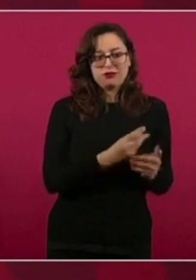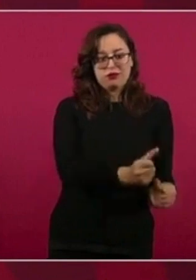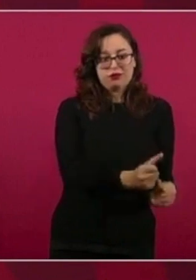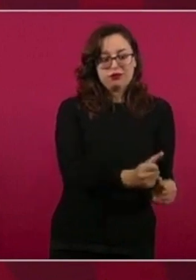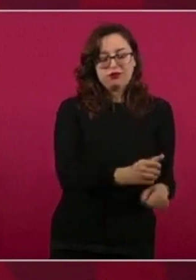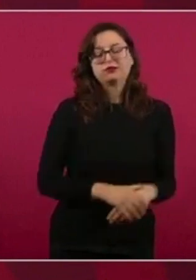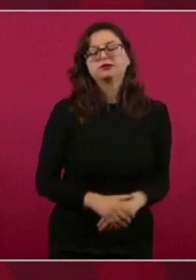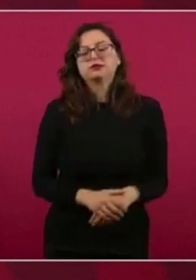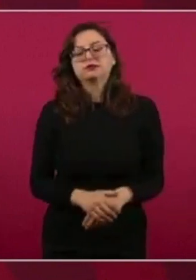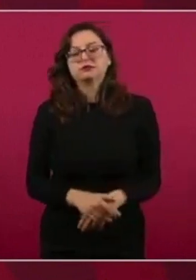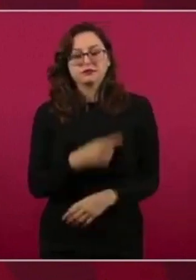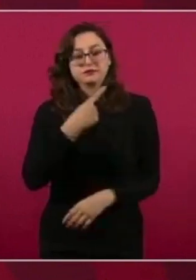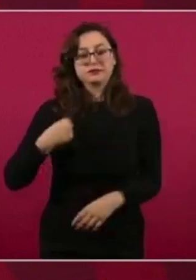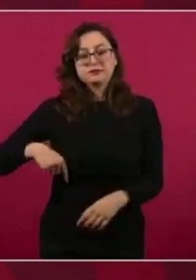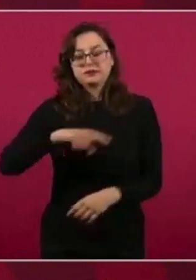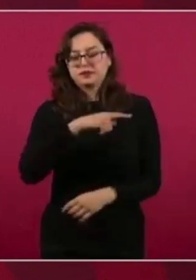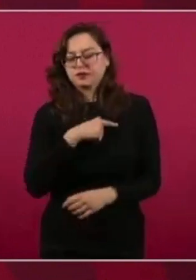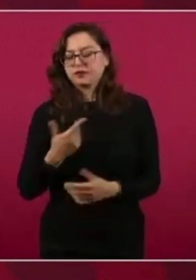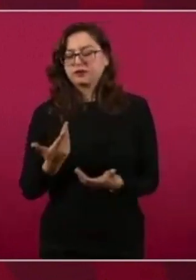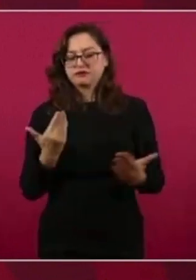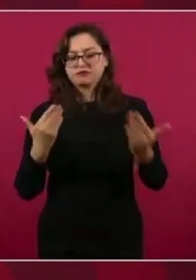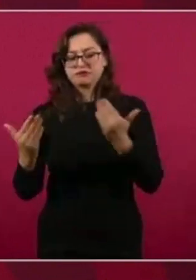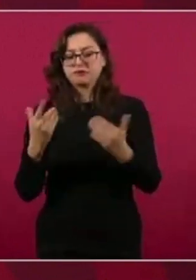ejercimos el año pasado